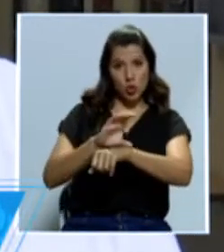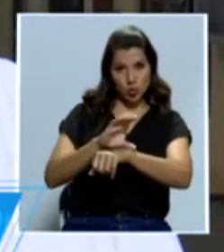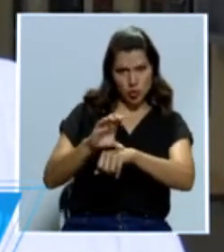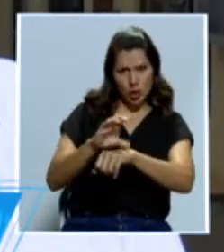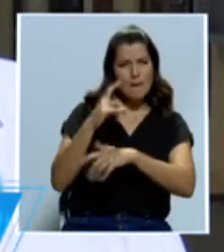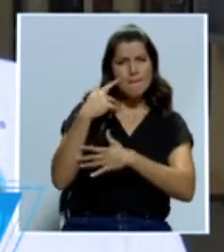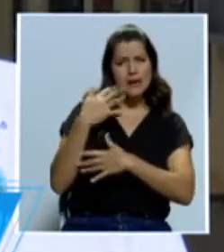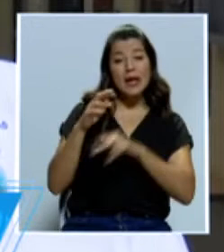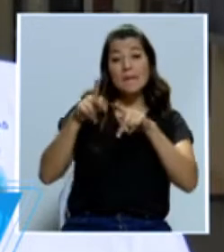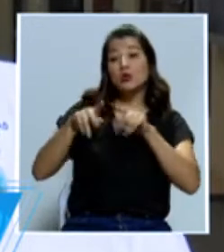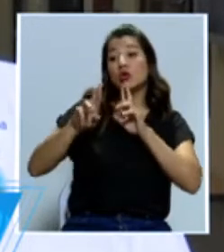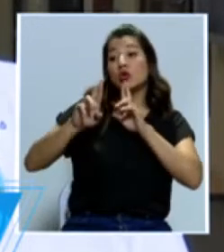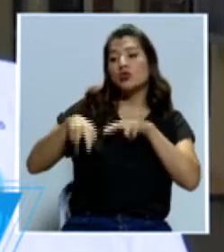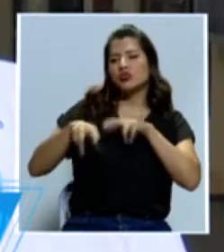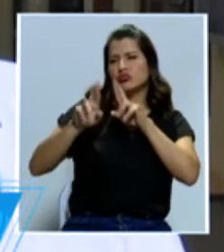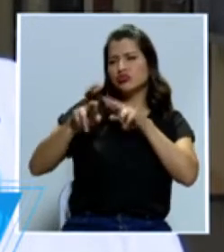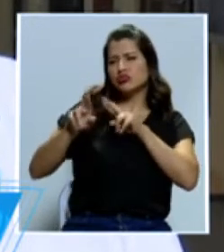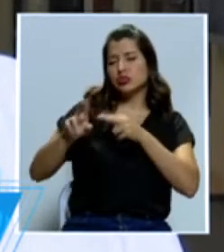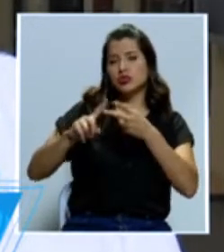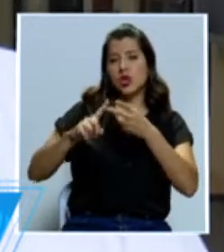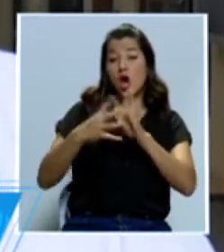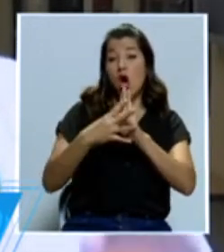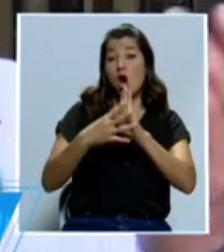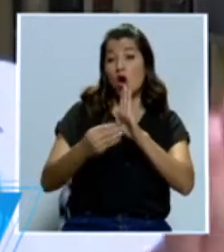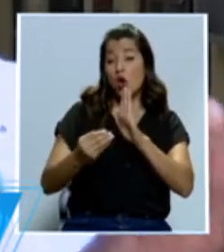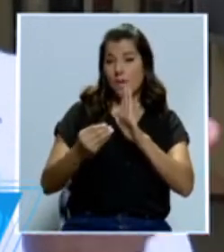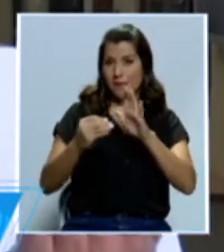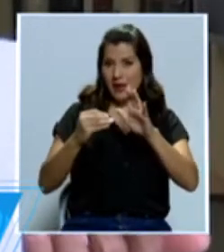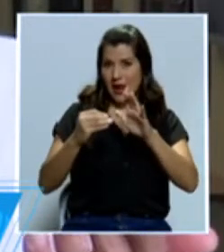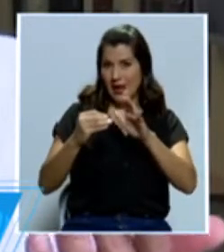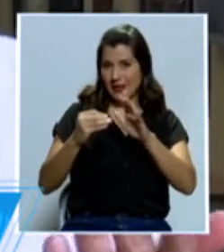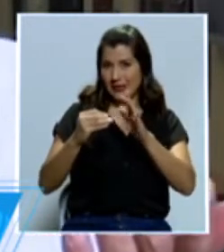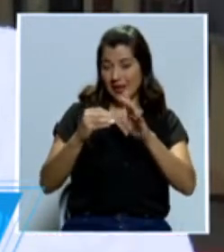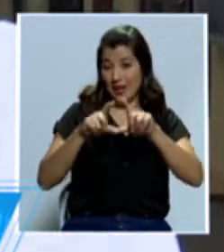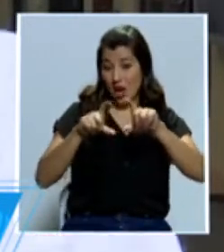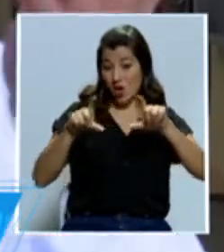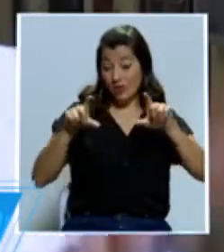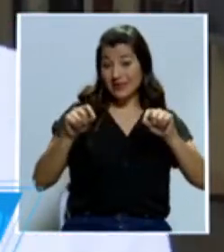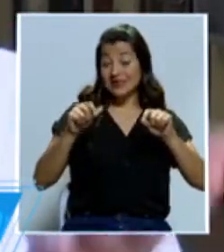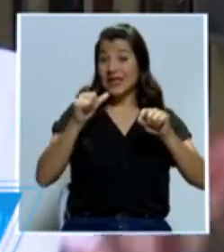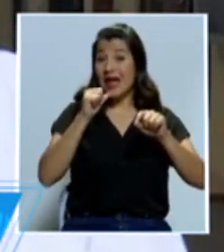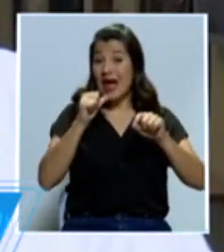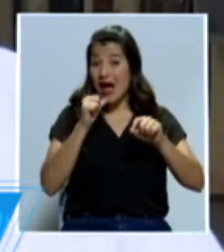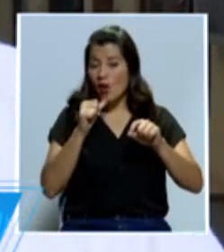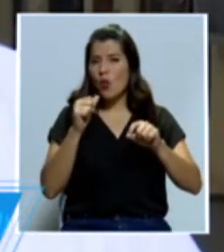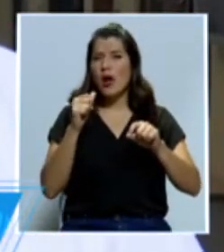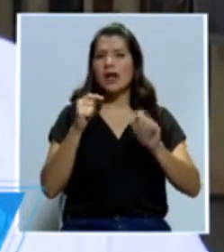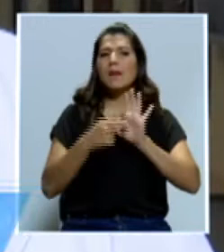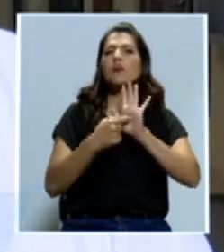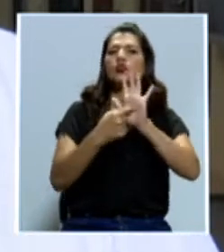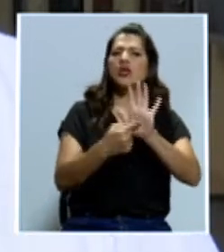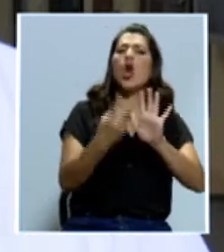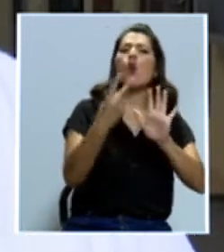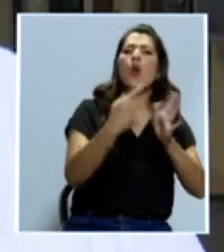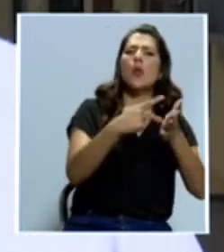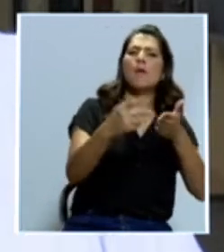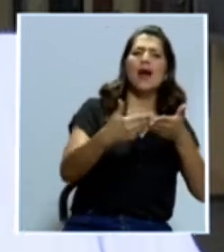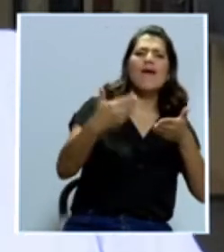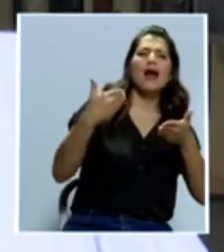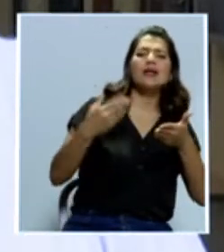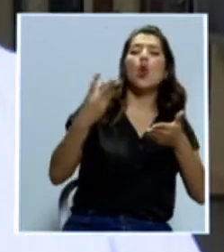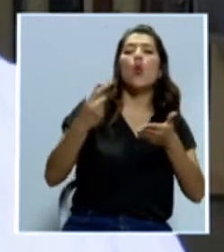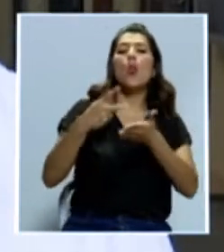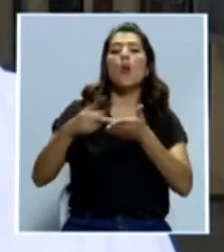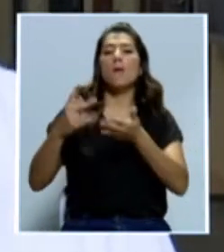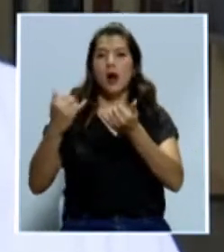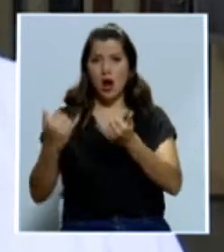recibos, fotocopia sus recibos de los pagos, del antes y el después, de cómo habían esas diferencias. De igual forma,